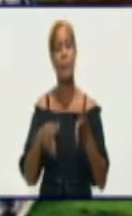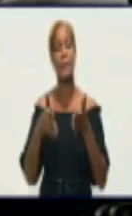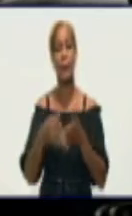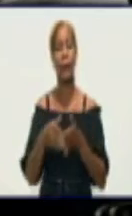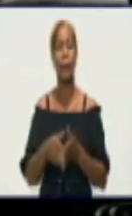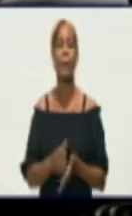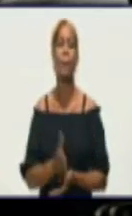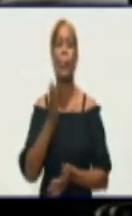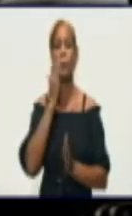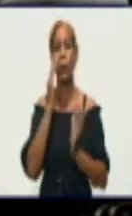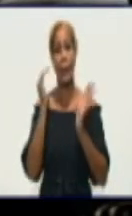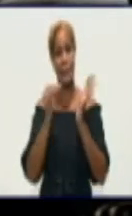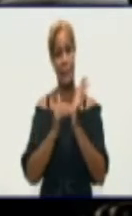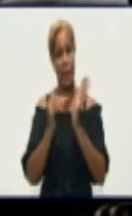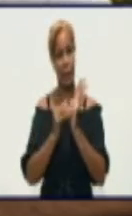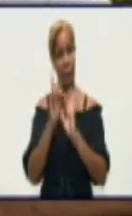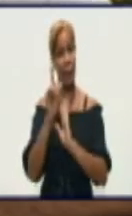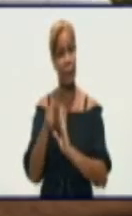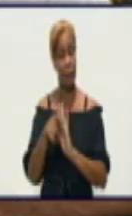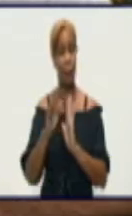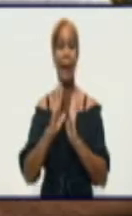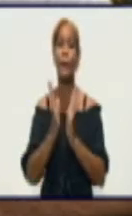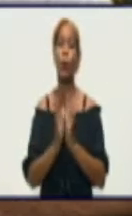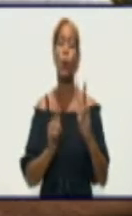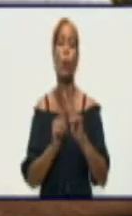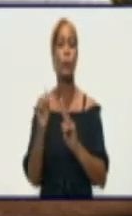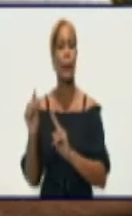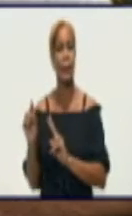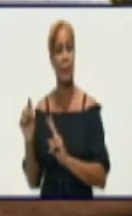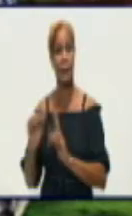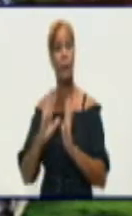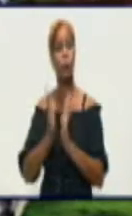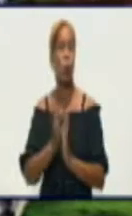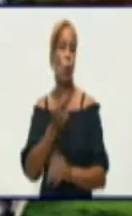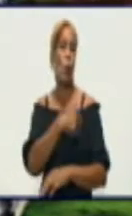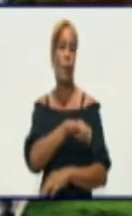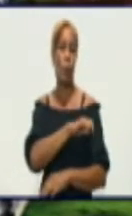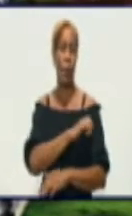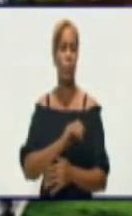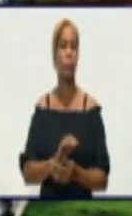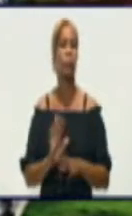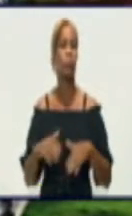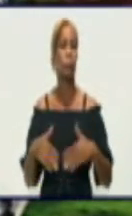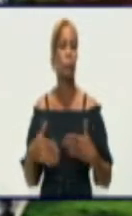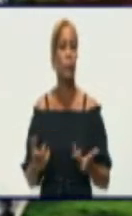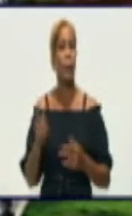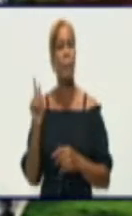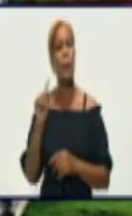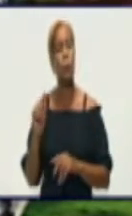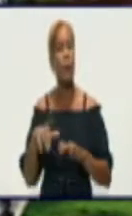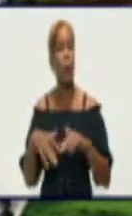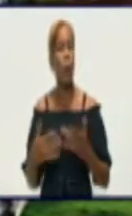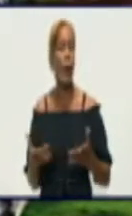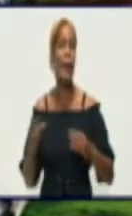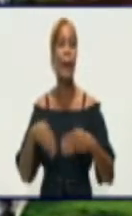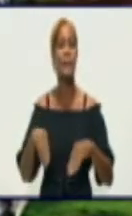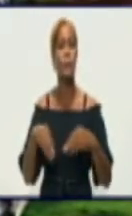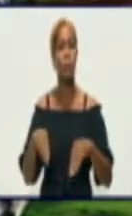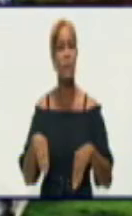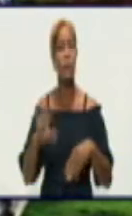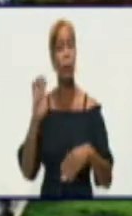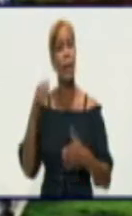buenas tardes para estar de yúnes para ti y para los televidentes de la provincia sobre cuál es el panorama desde el punto de vista de generación